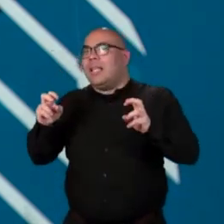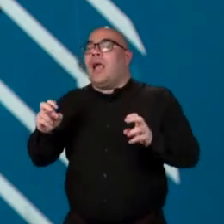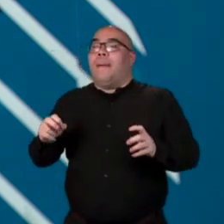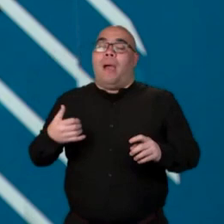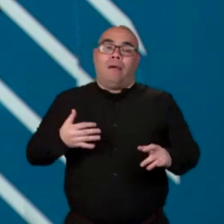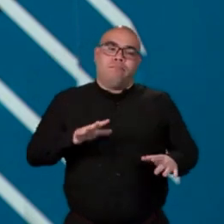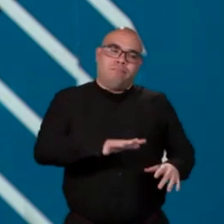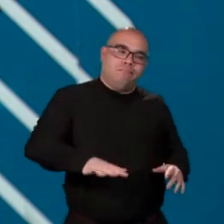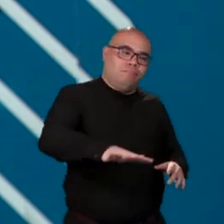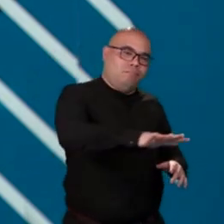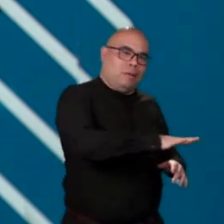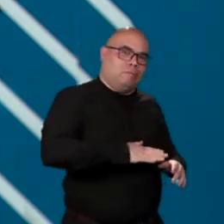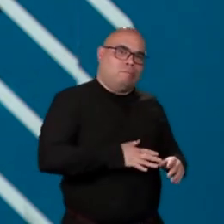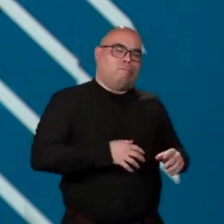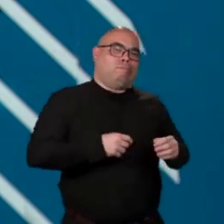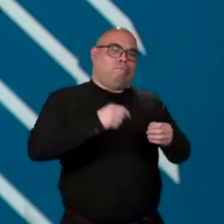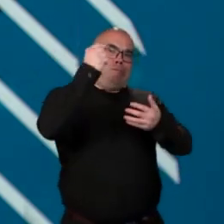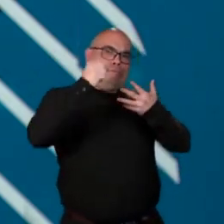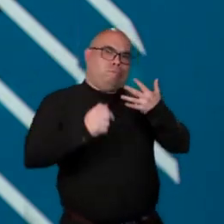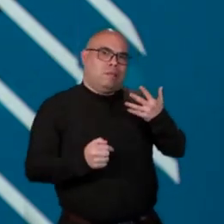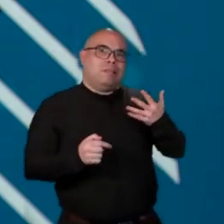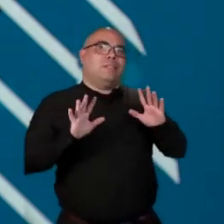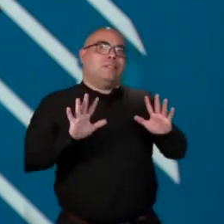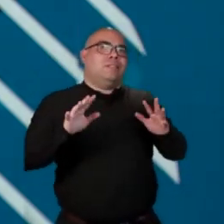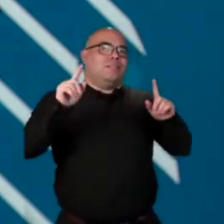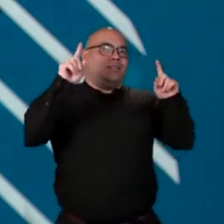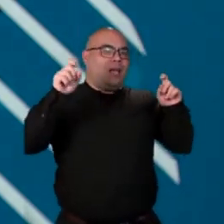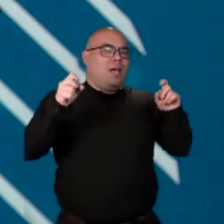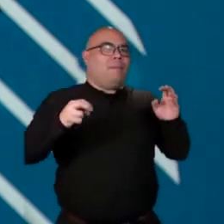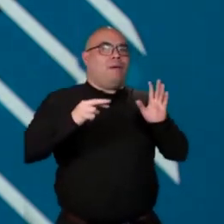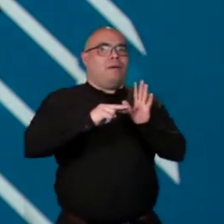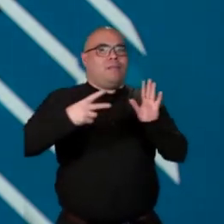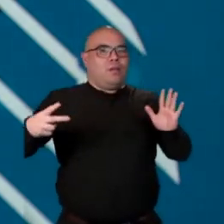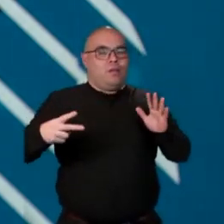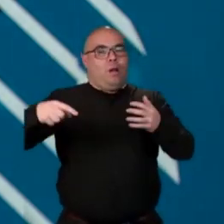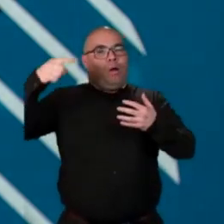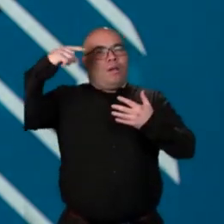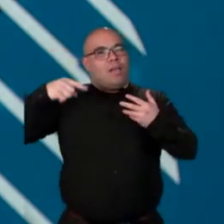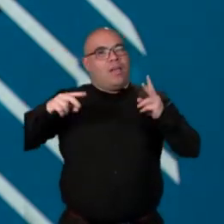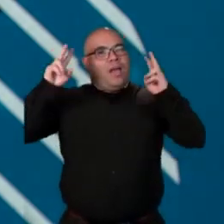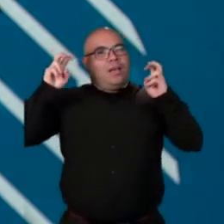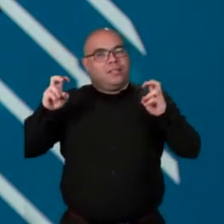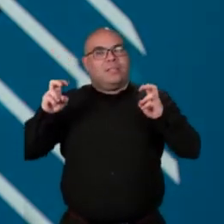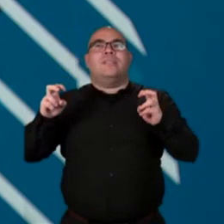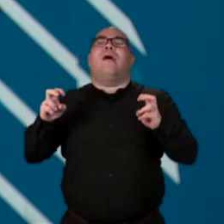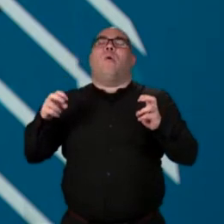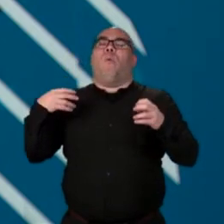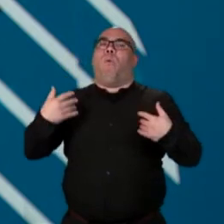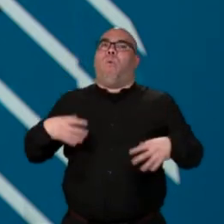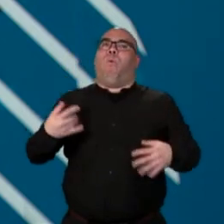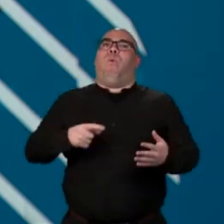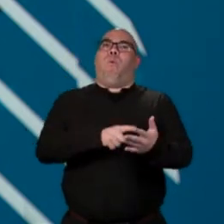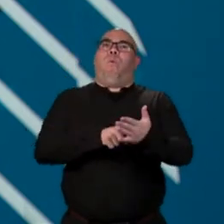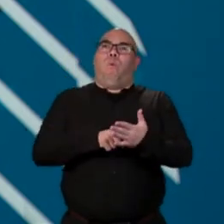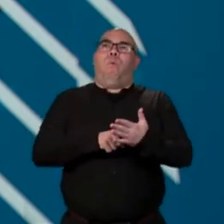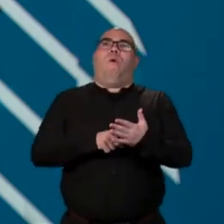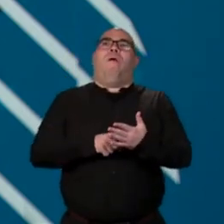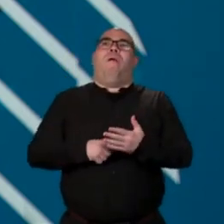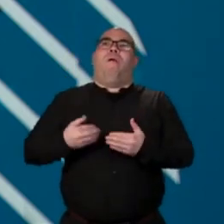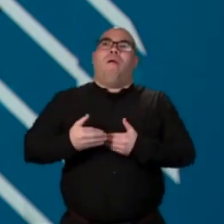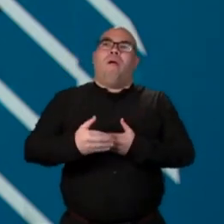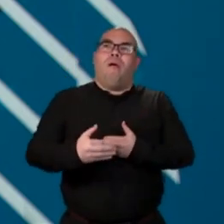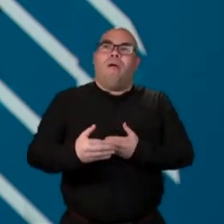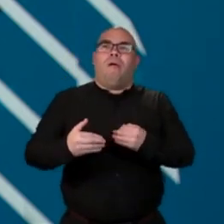demográfico, sino esta aceleración de la tecnología que genera muchas incertidumbres en cada uno de, digamos,